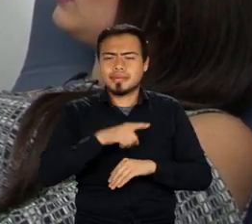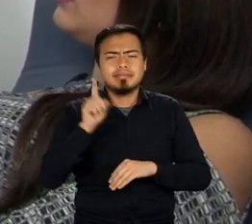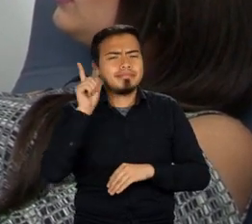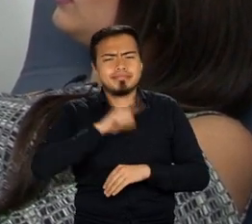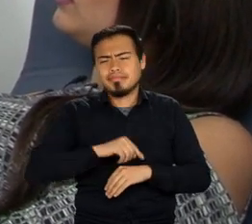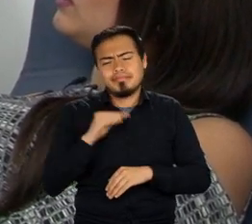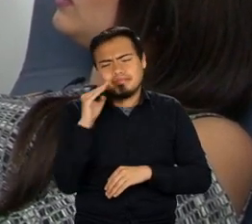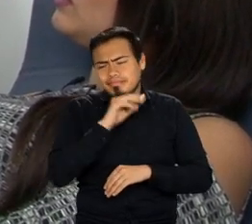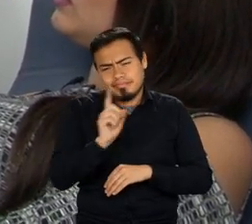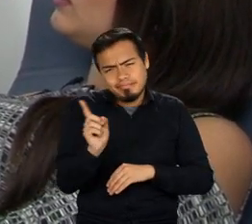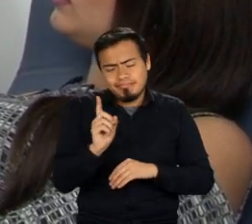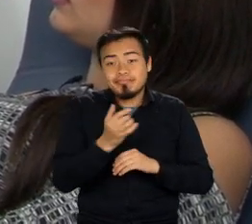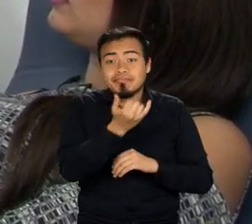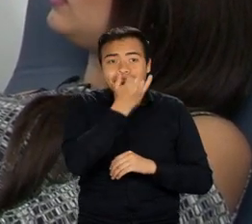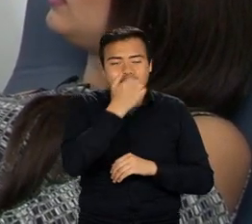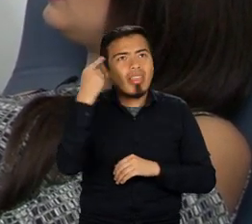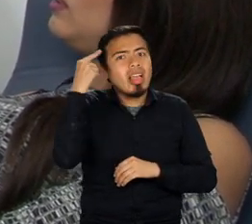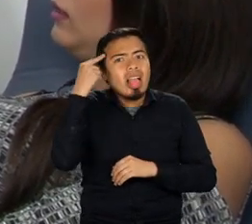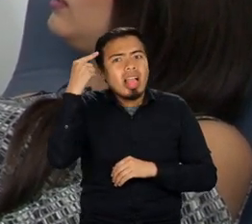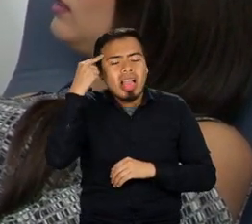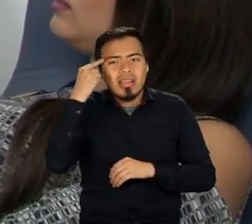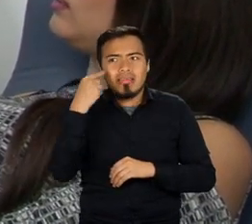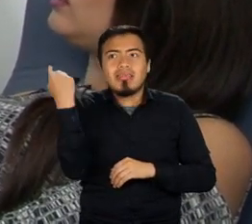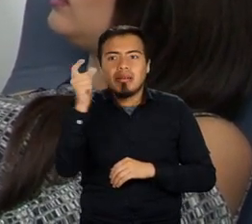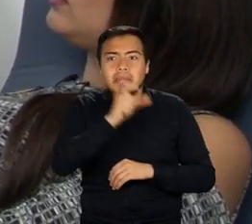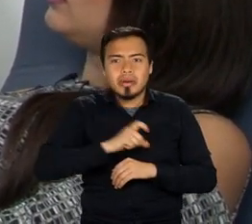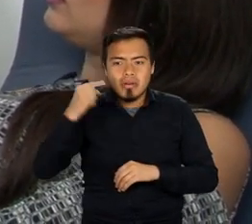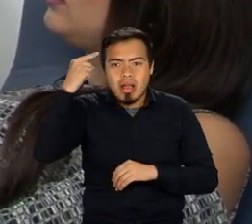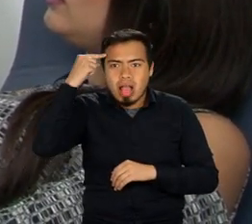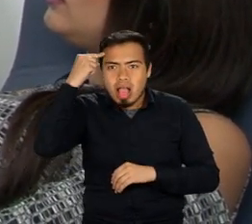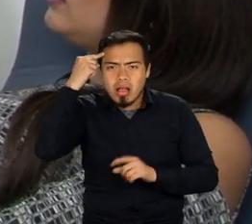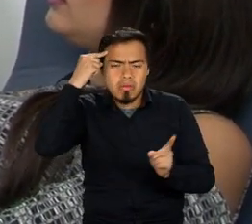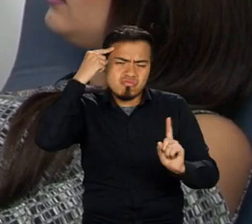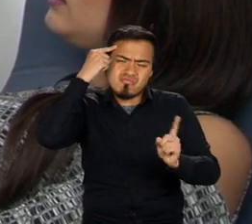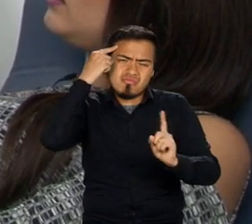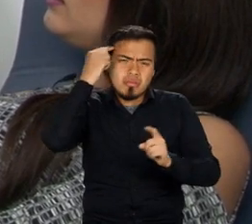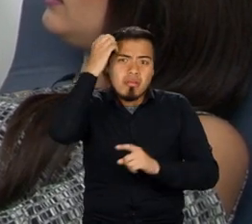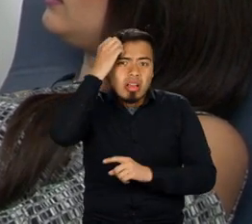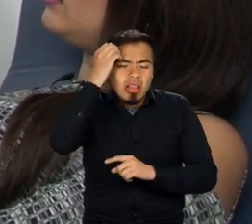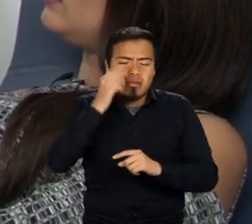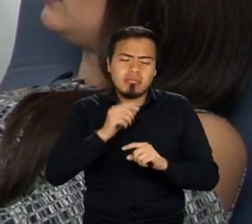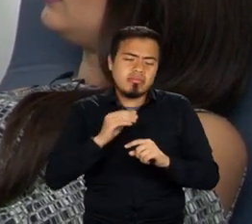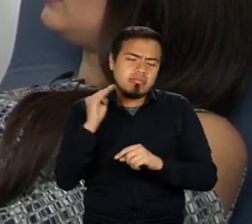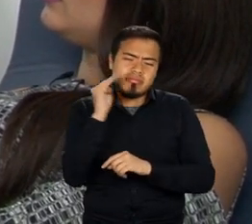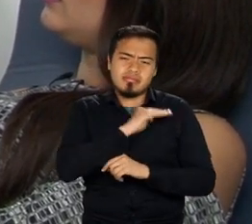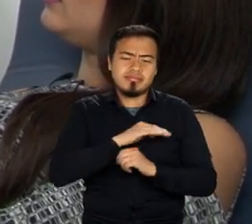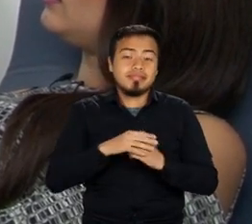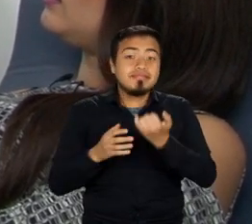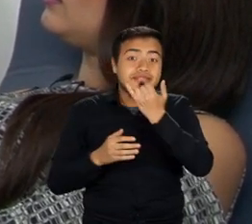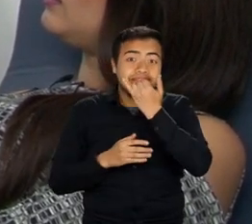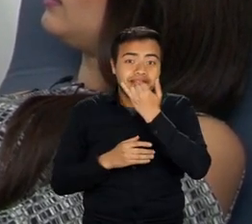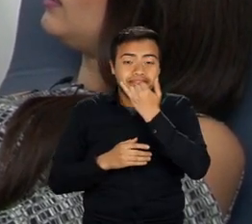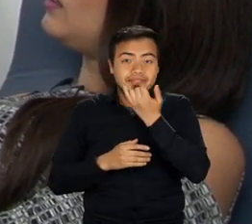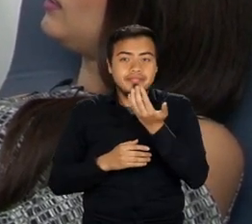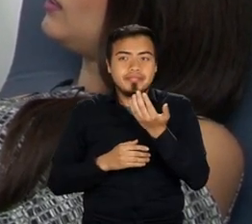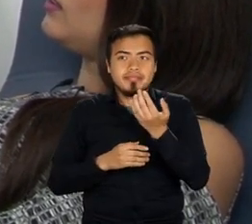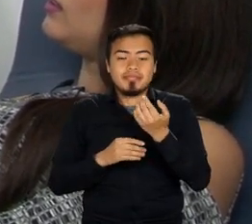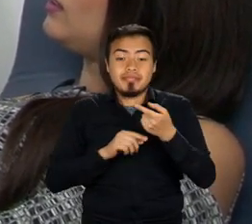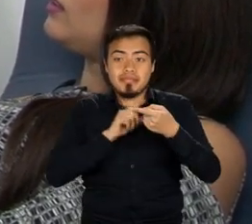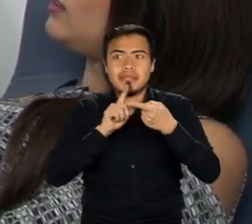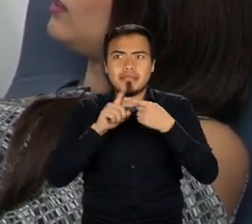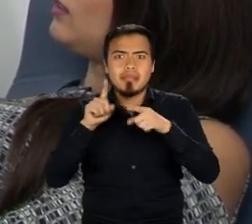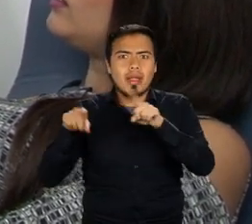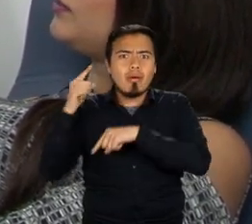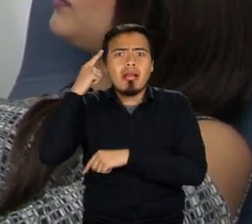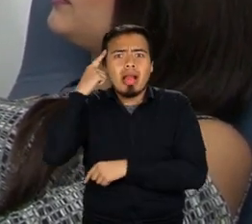cuales debemos quitar de la cabeza de las personas. Sí, porque a veces uno de los mitos